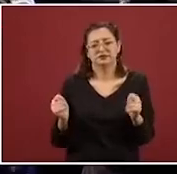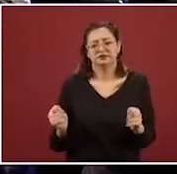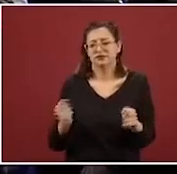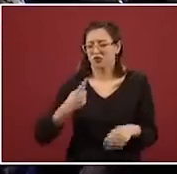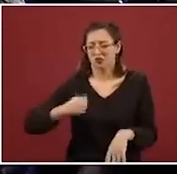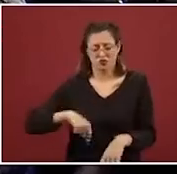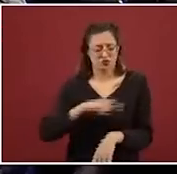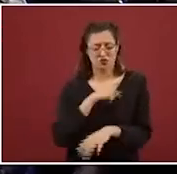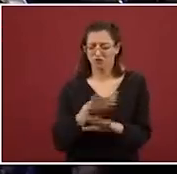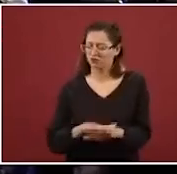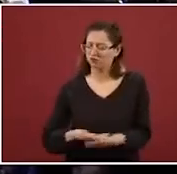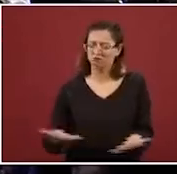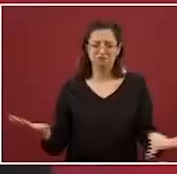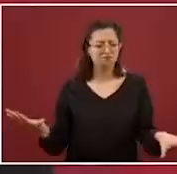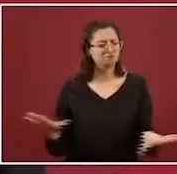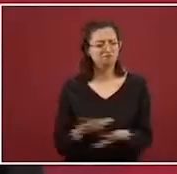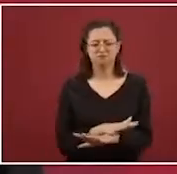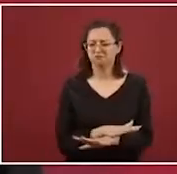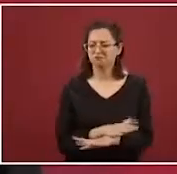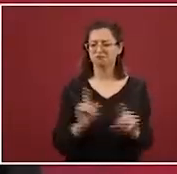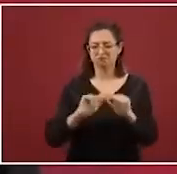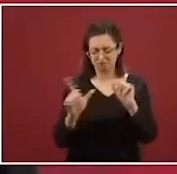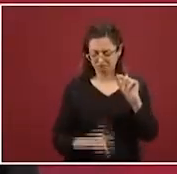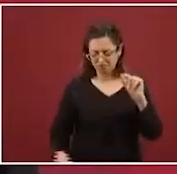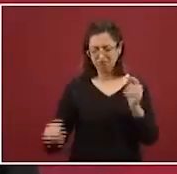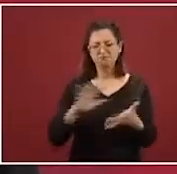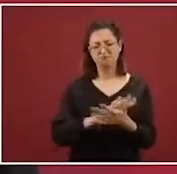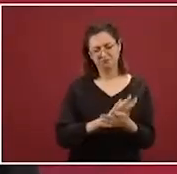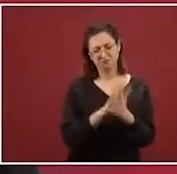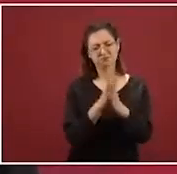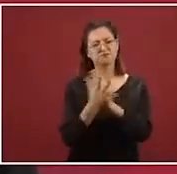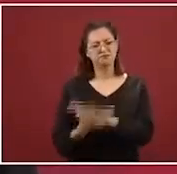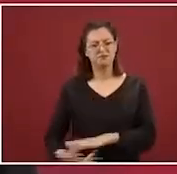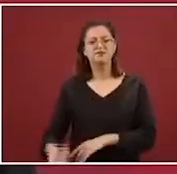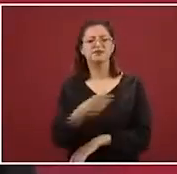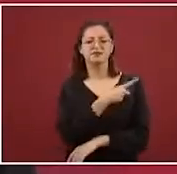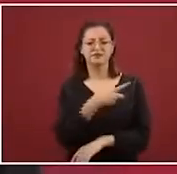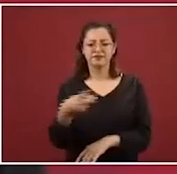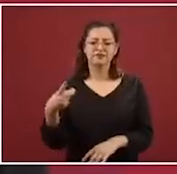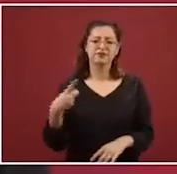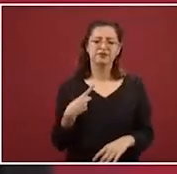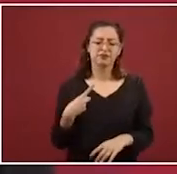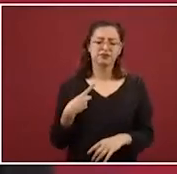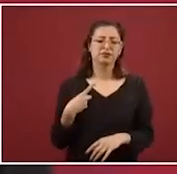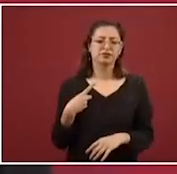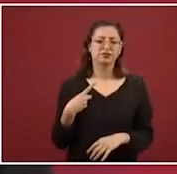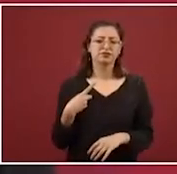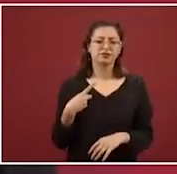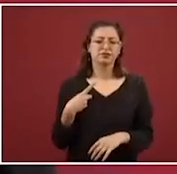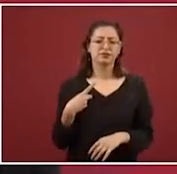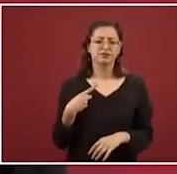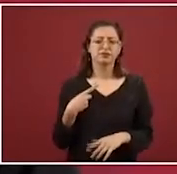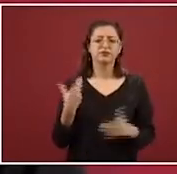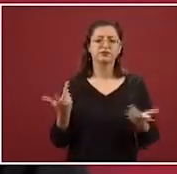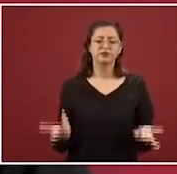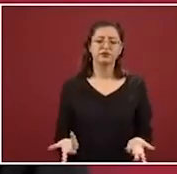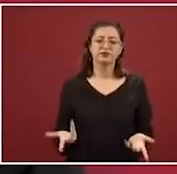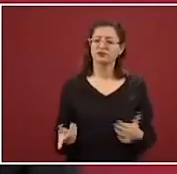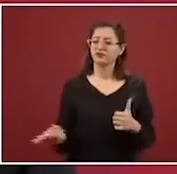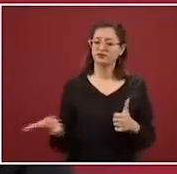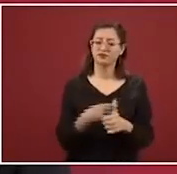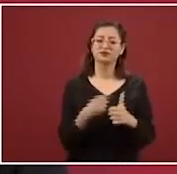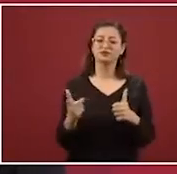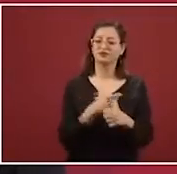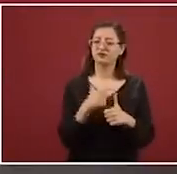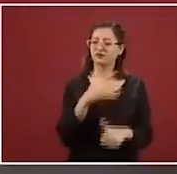país, y la transformación de México pasa por acabar con la